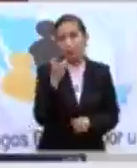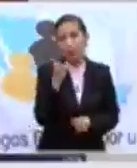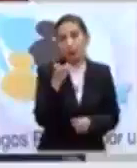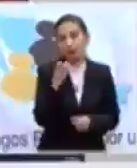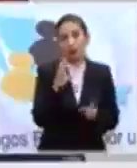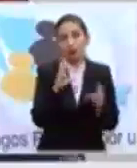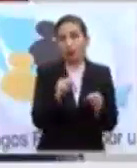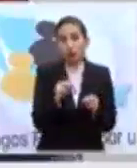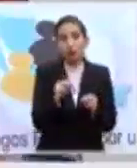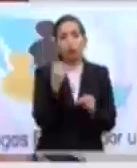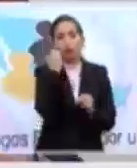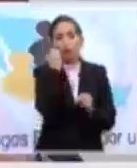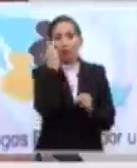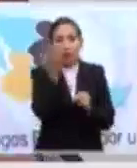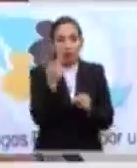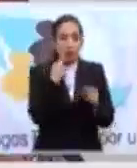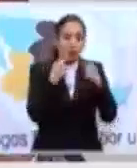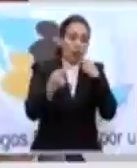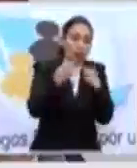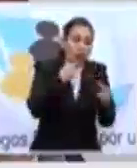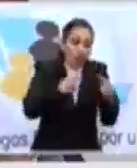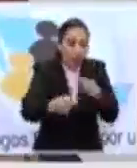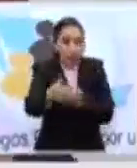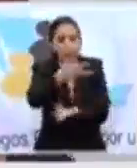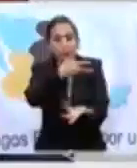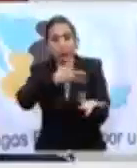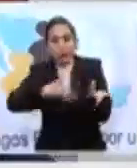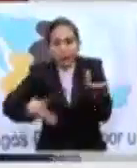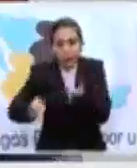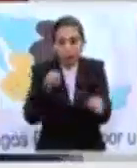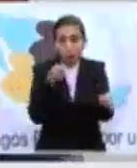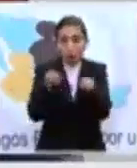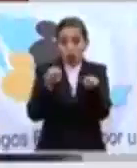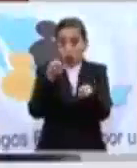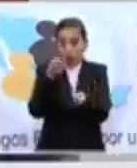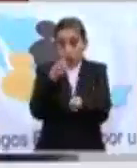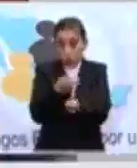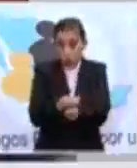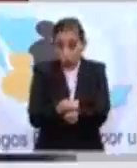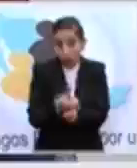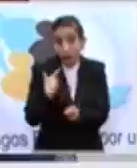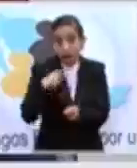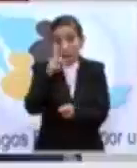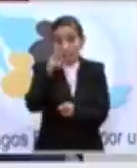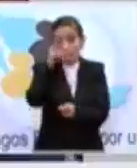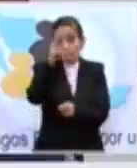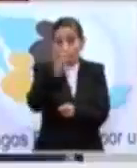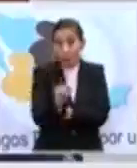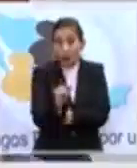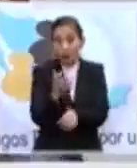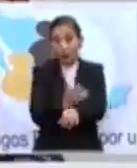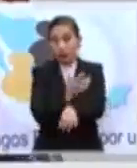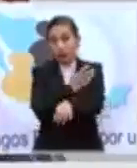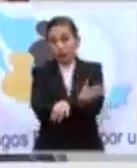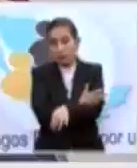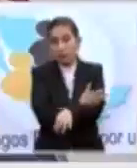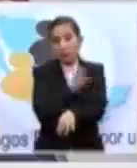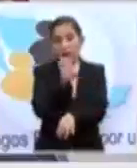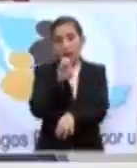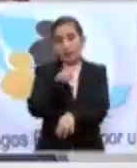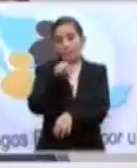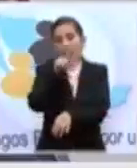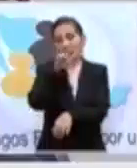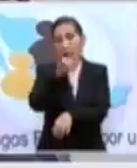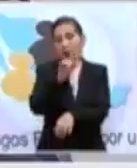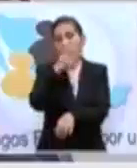nosotros queremos seguir dialogando con nuestro coordinador del grupo parlamentario del PRI, que es el compañero Emilio